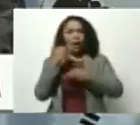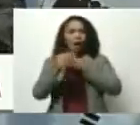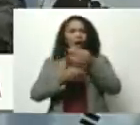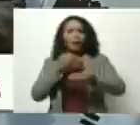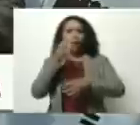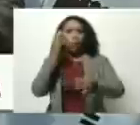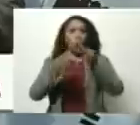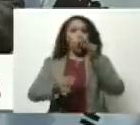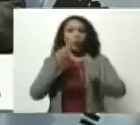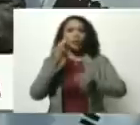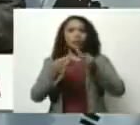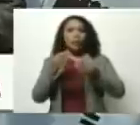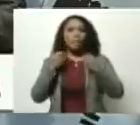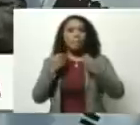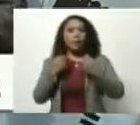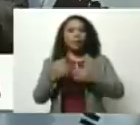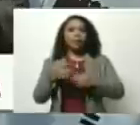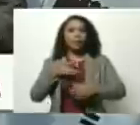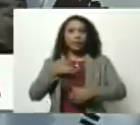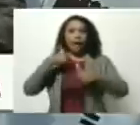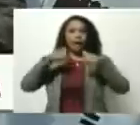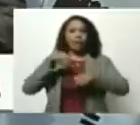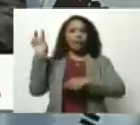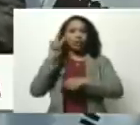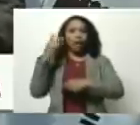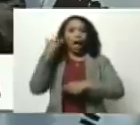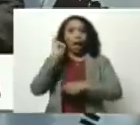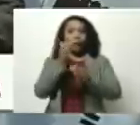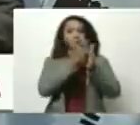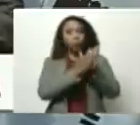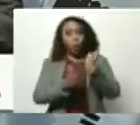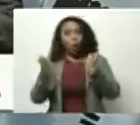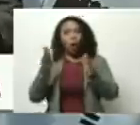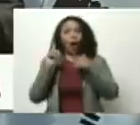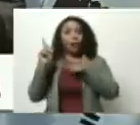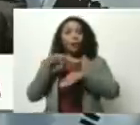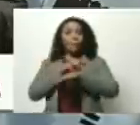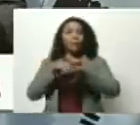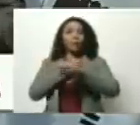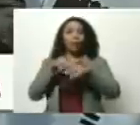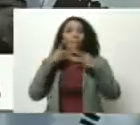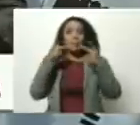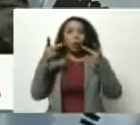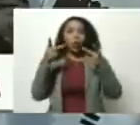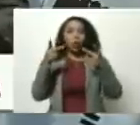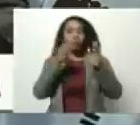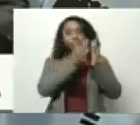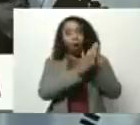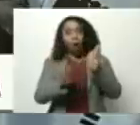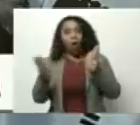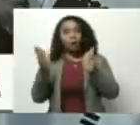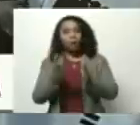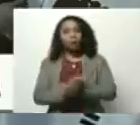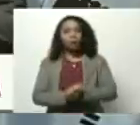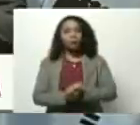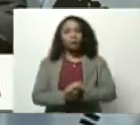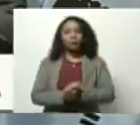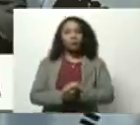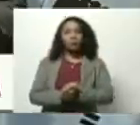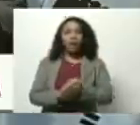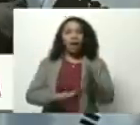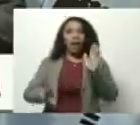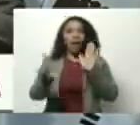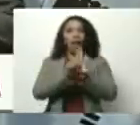justicia, para que se sienta que aquí en Venezuela hay orden. Con este Ministerio Público, el orden, la